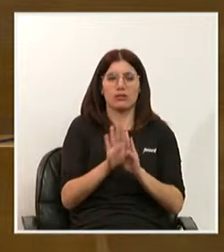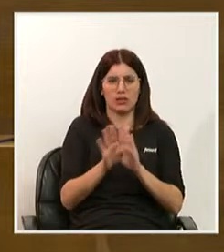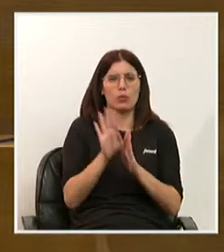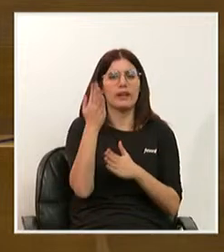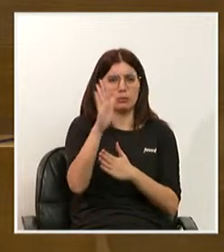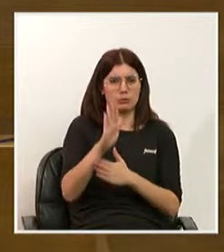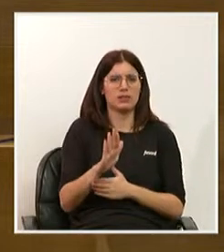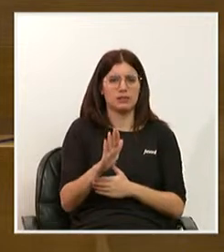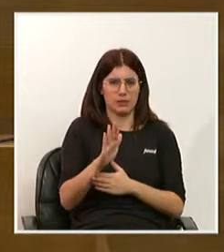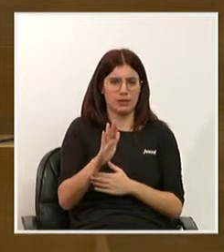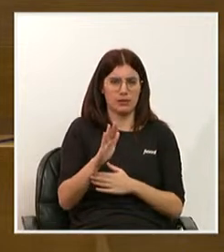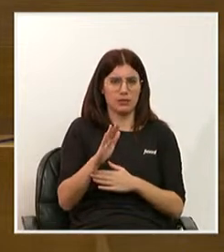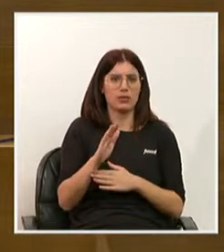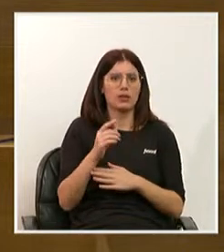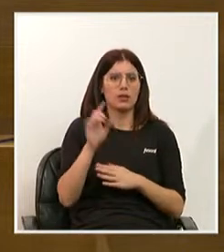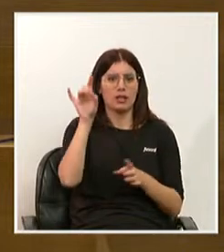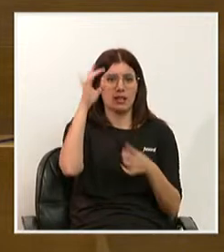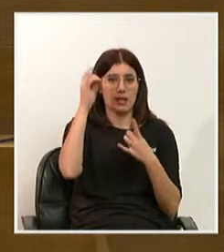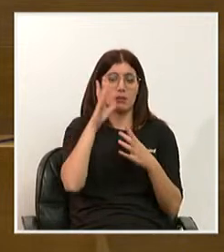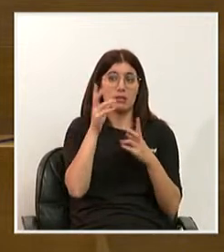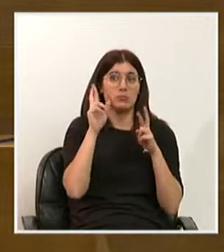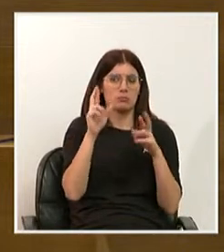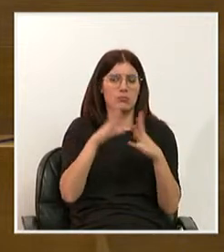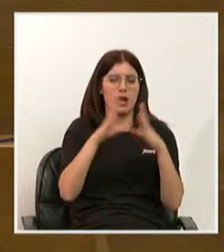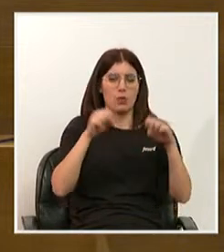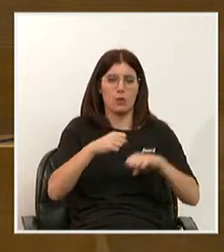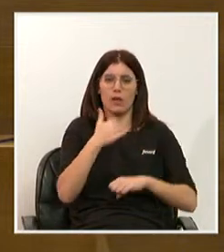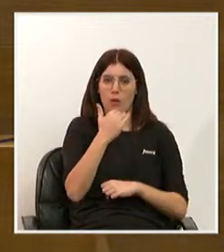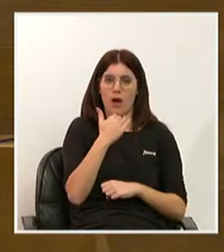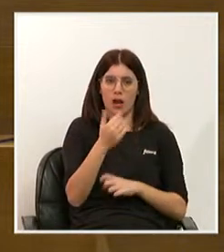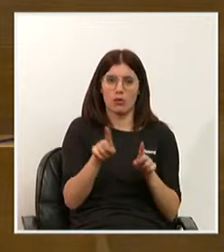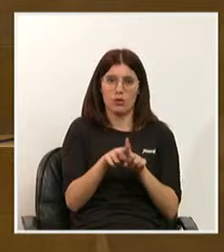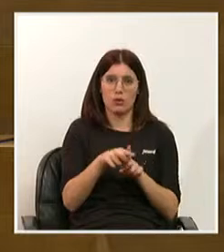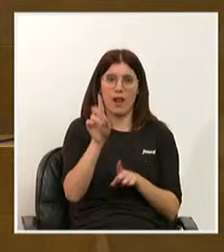iniciativa y con